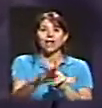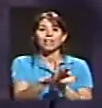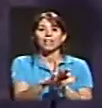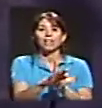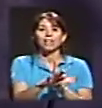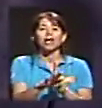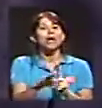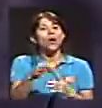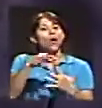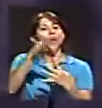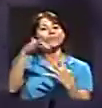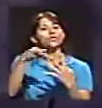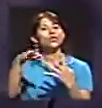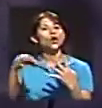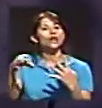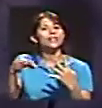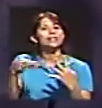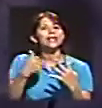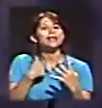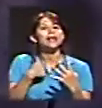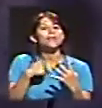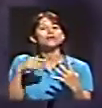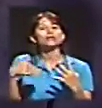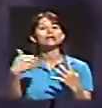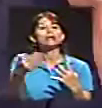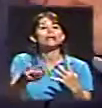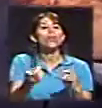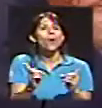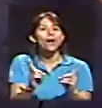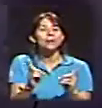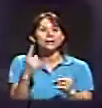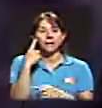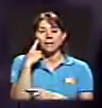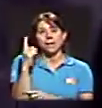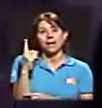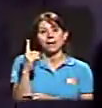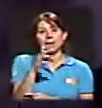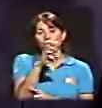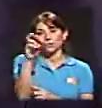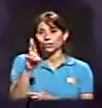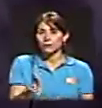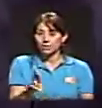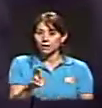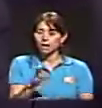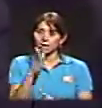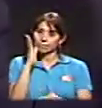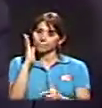que tenemos hacia adelante para poner al país en una ruta